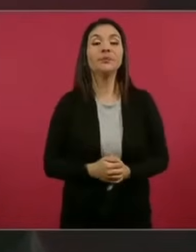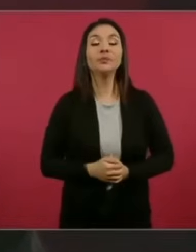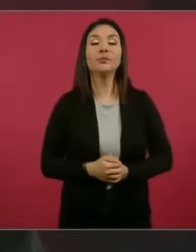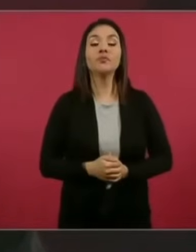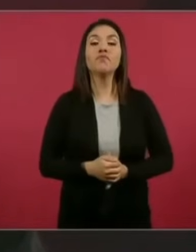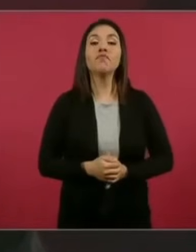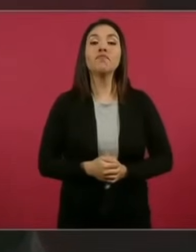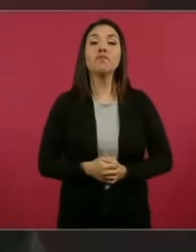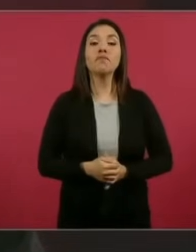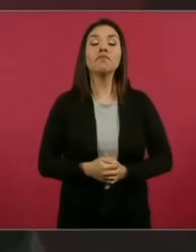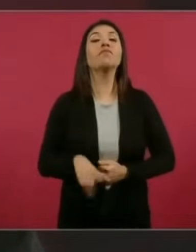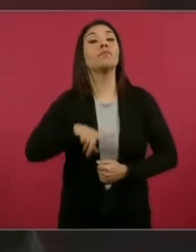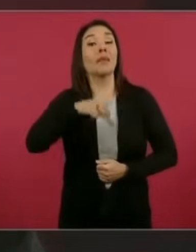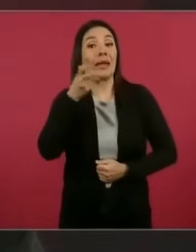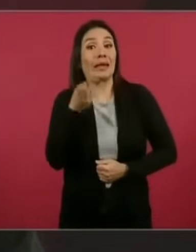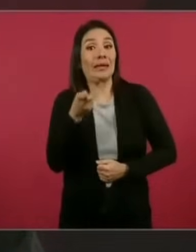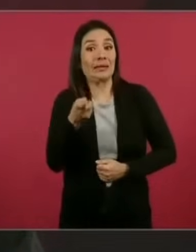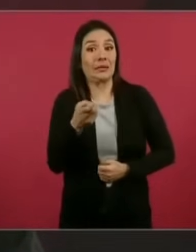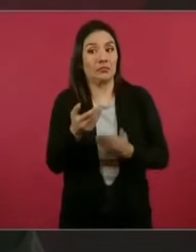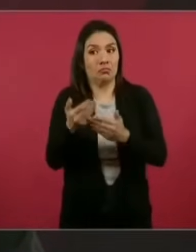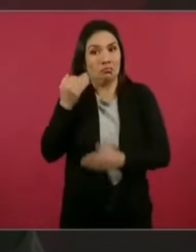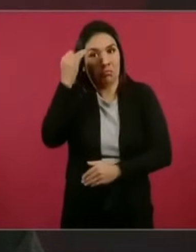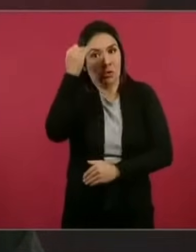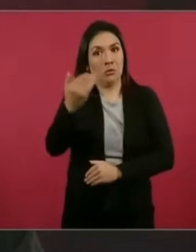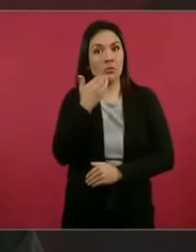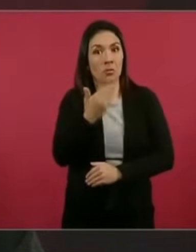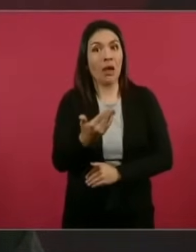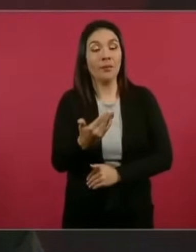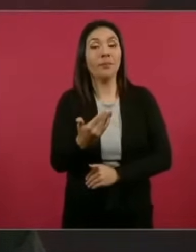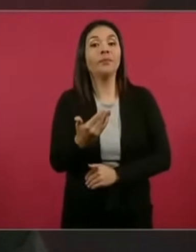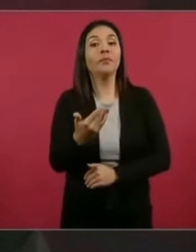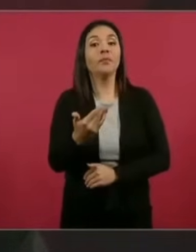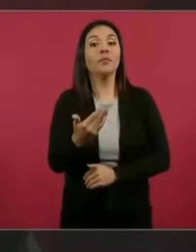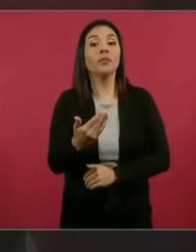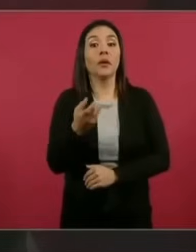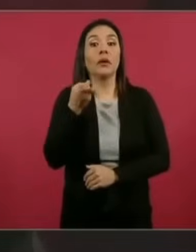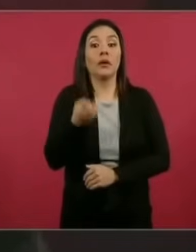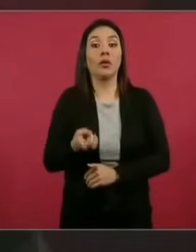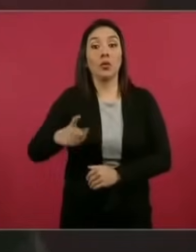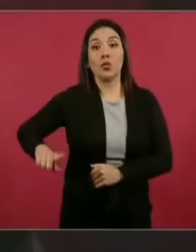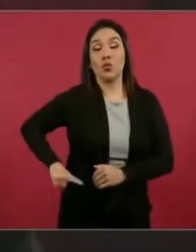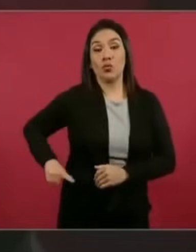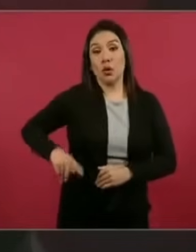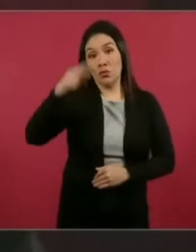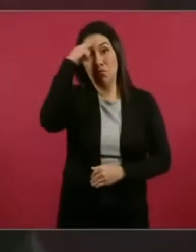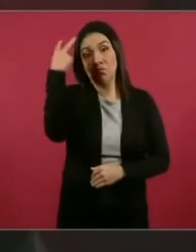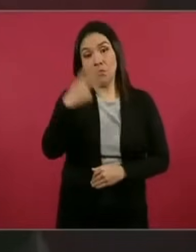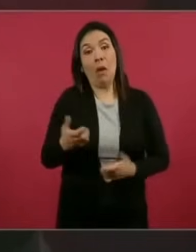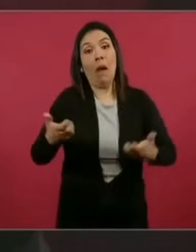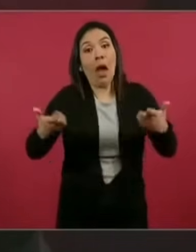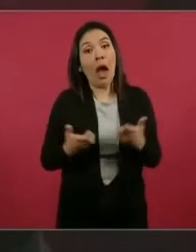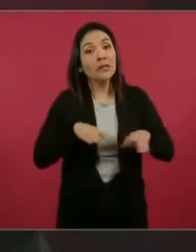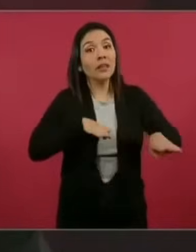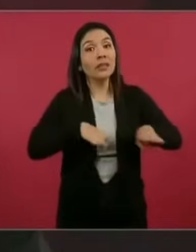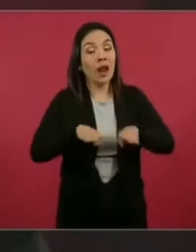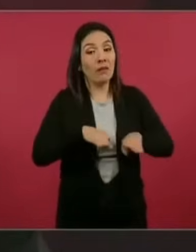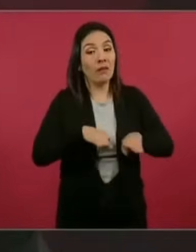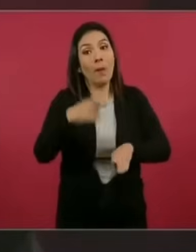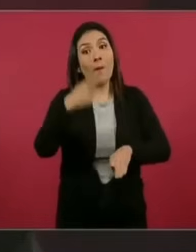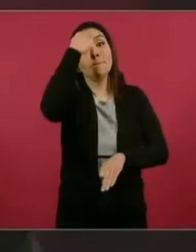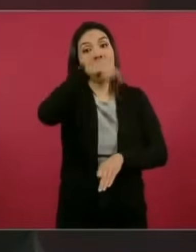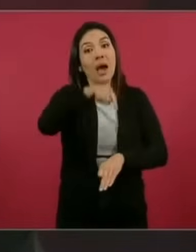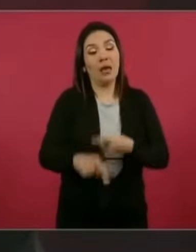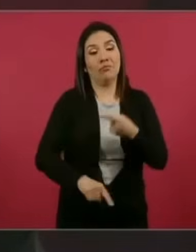tiempo y forma se hizo esto, y de tal manera que el Gobierno de México está actuando primero